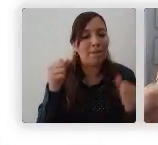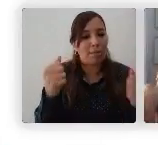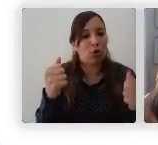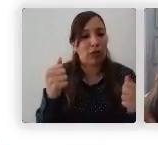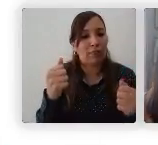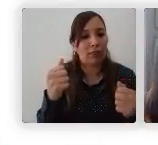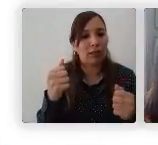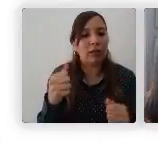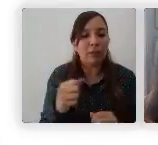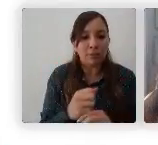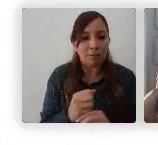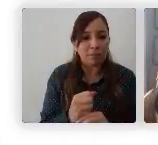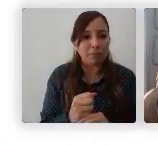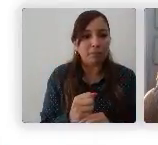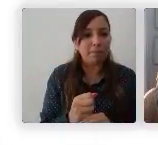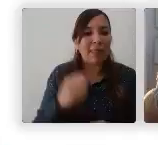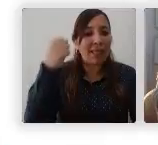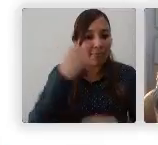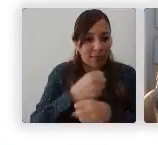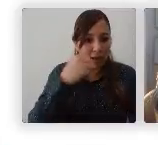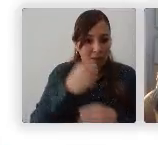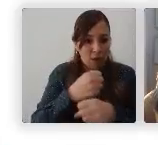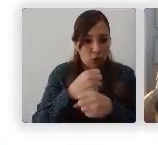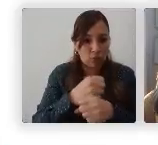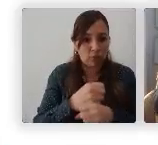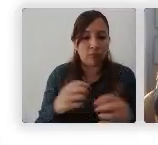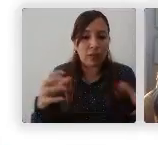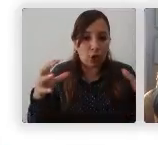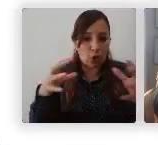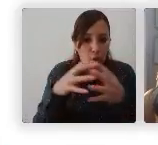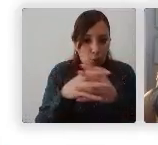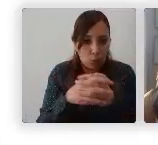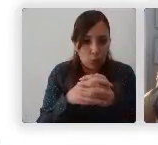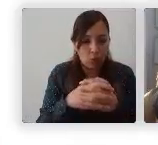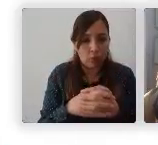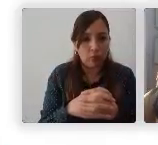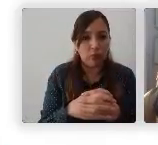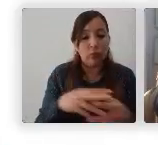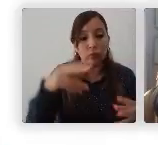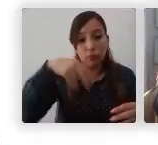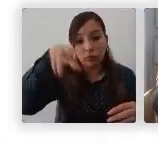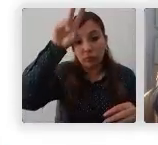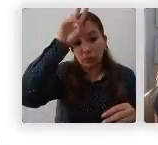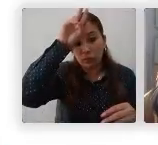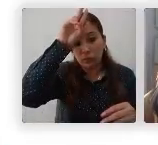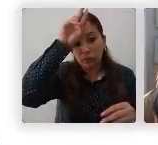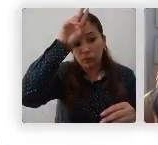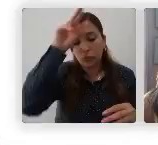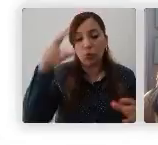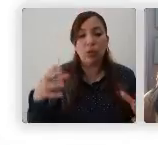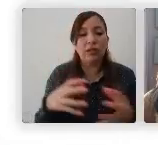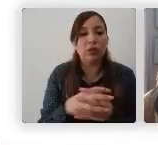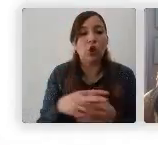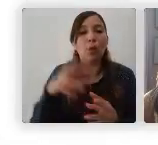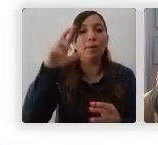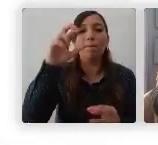este viaje que estaba dando nuestra turista que en este caso le pusimos paloma ella recurría